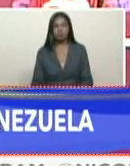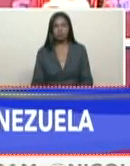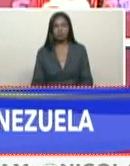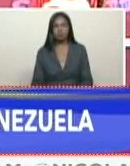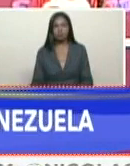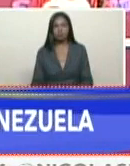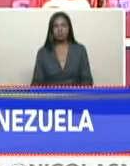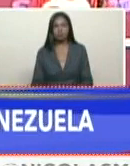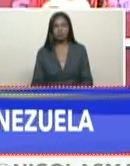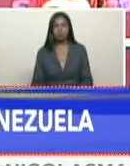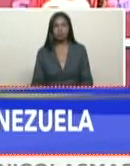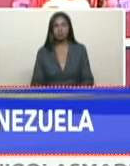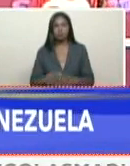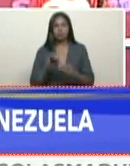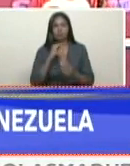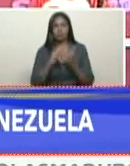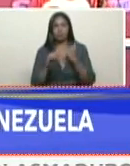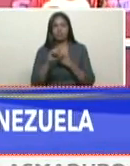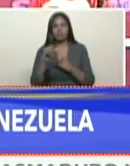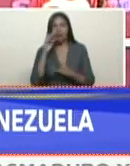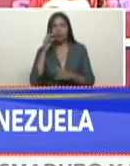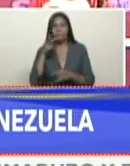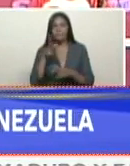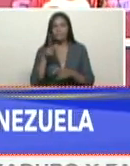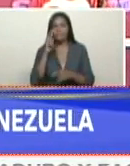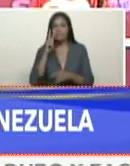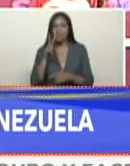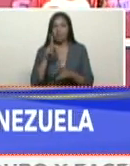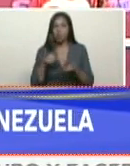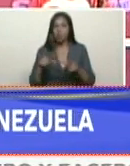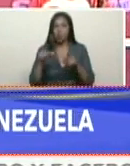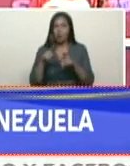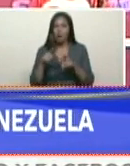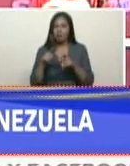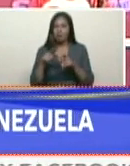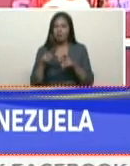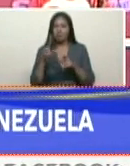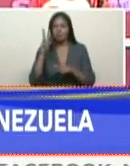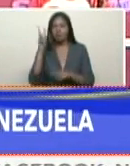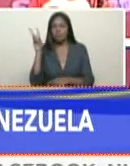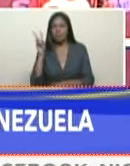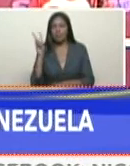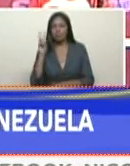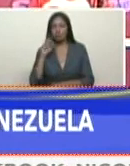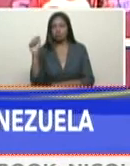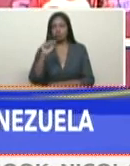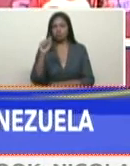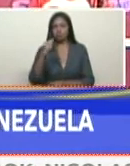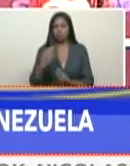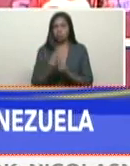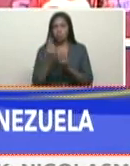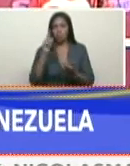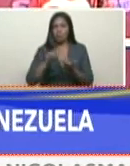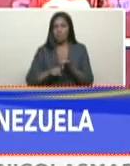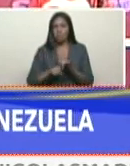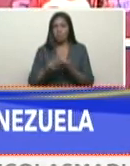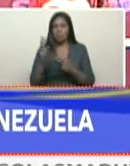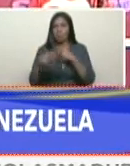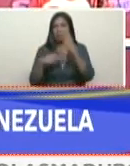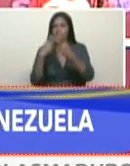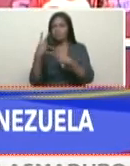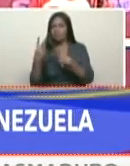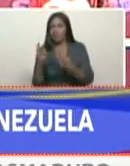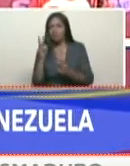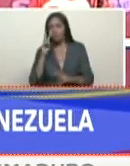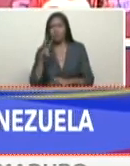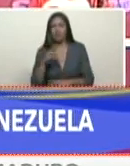Yo el fin de semana, el domingo, estuve recorriendo algunos lugares de Venezuela, por tierra, manejando con Cilia, paseando. Salimos a pasear,